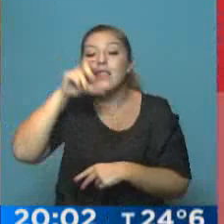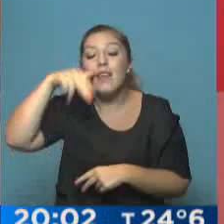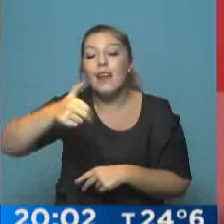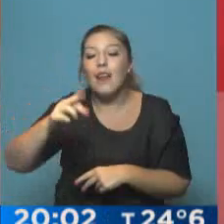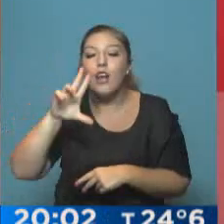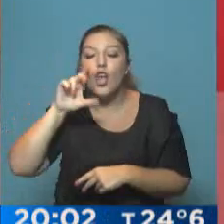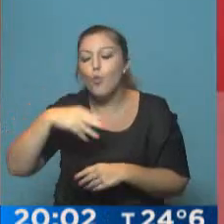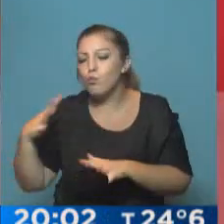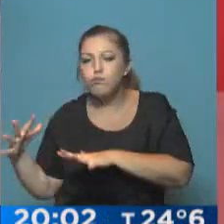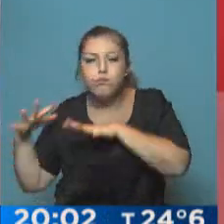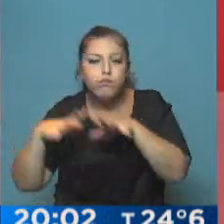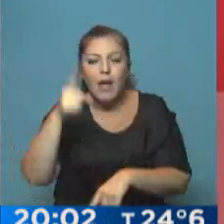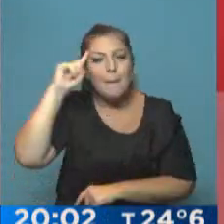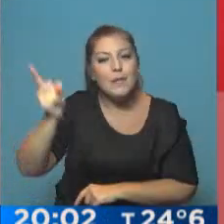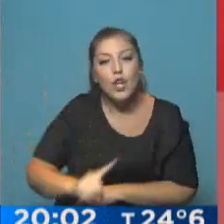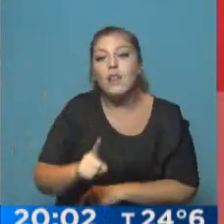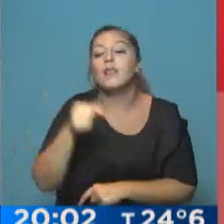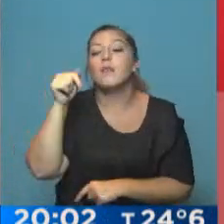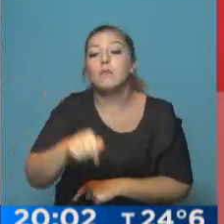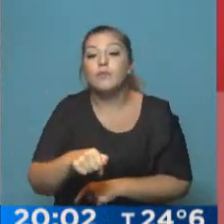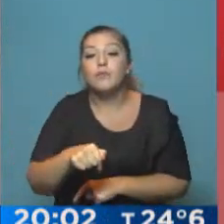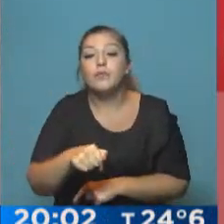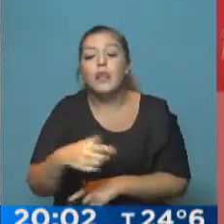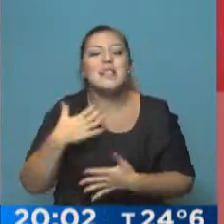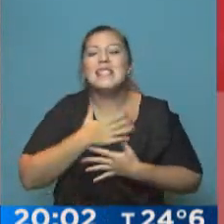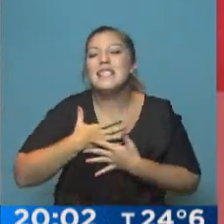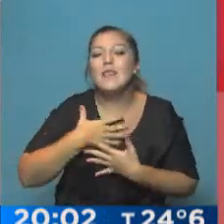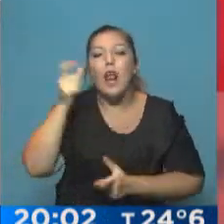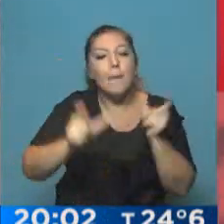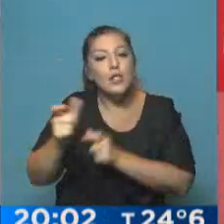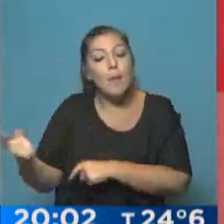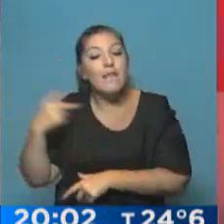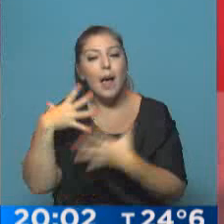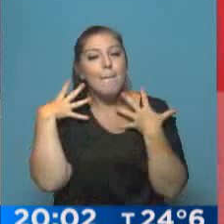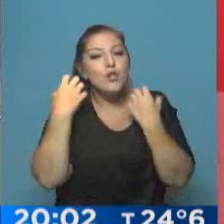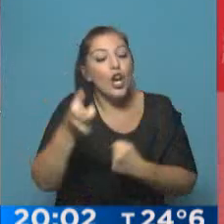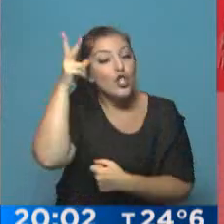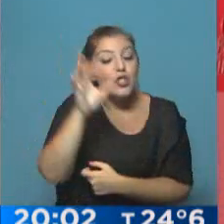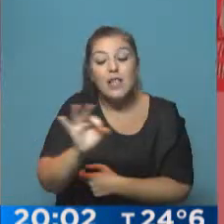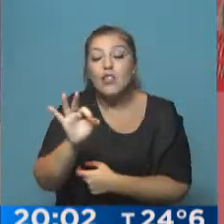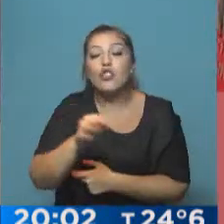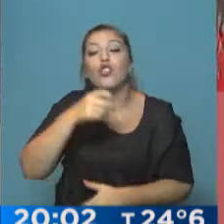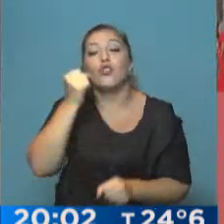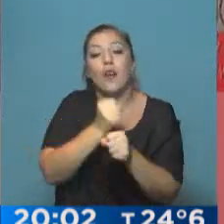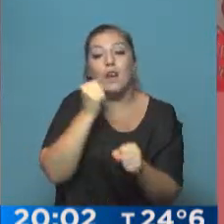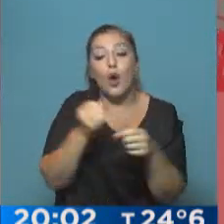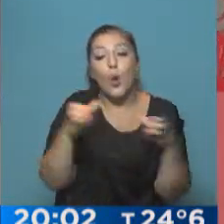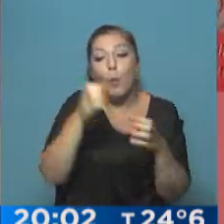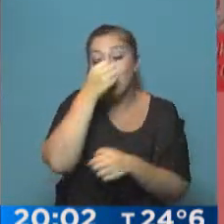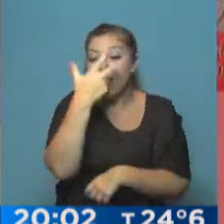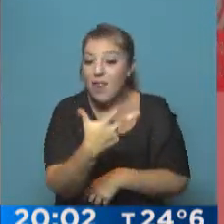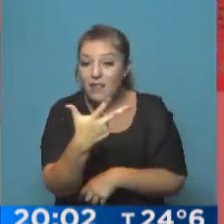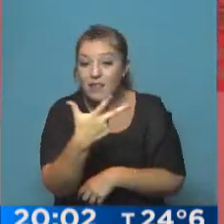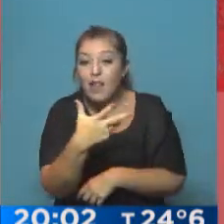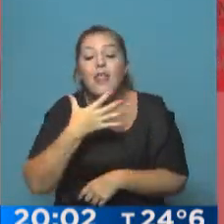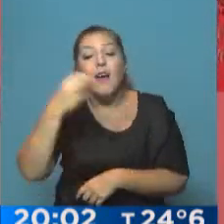es impresionante. Lo que se ha sensibilizado la gente para venir a apoyar a 800 trabajadores del Grupo 23